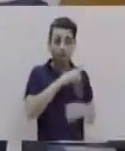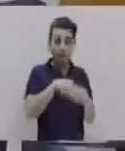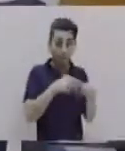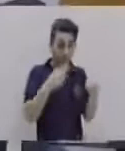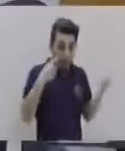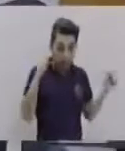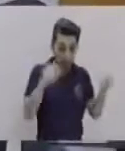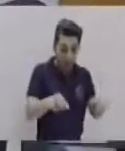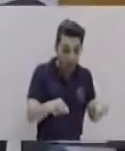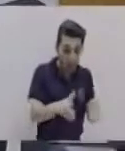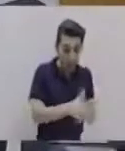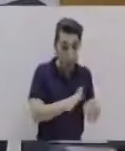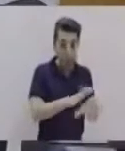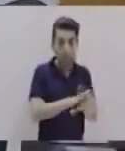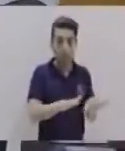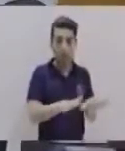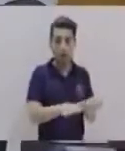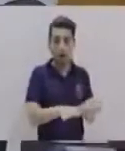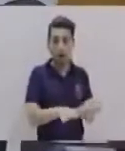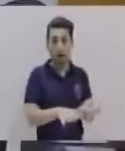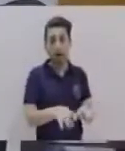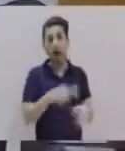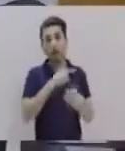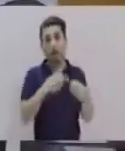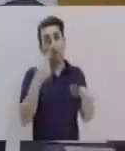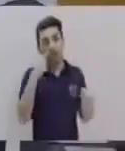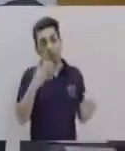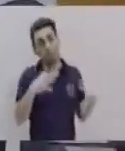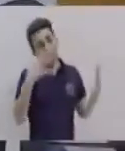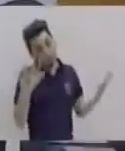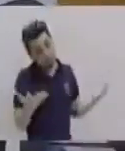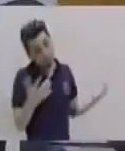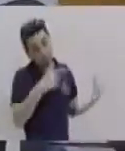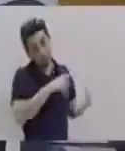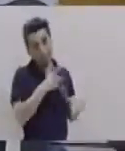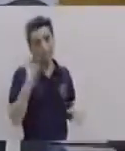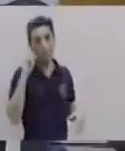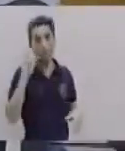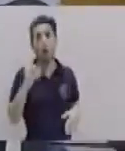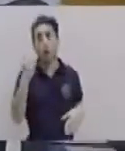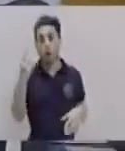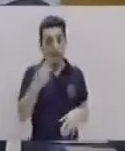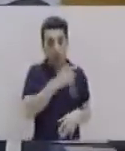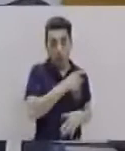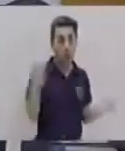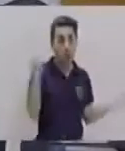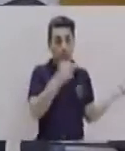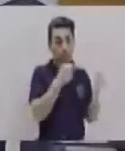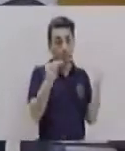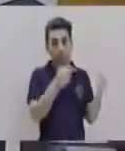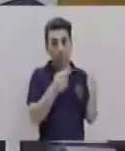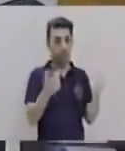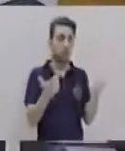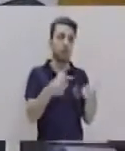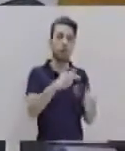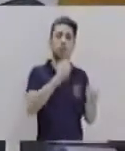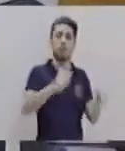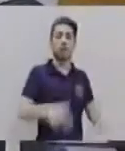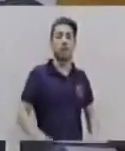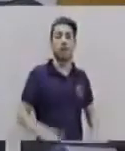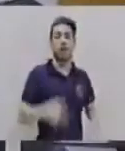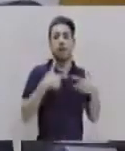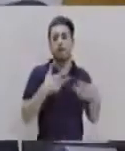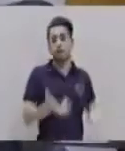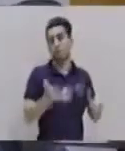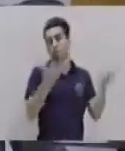a Romeo y a Julieta muertos, Fray Lorenzo se acerca y les hace ver de una forma irónica que si ellos no hubieran estado peleando, si no existiera